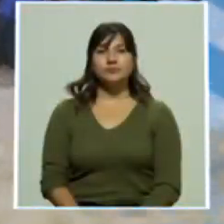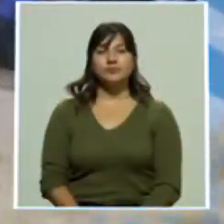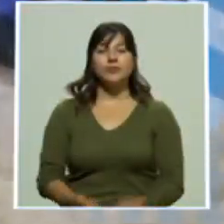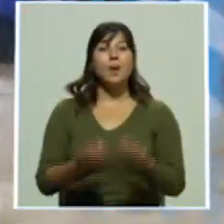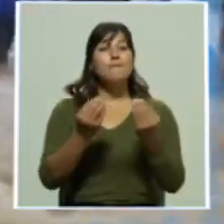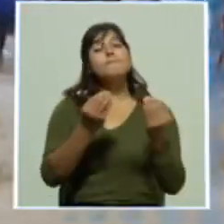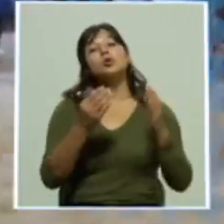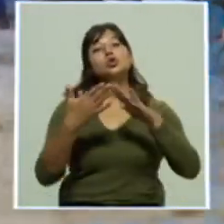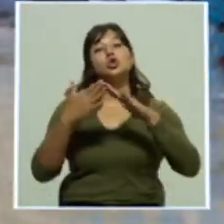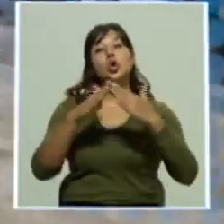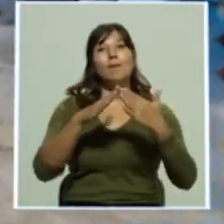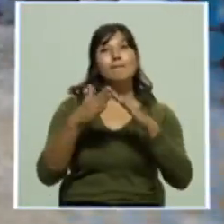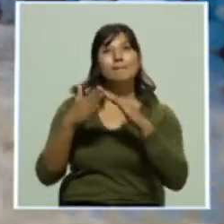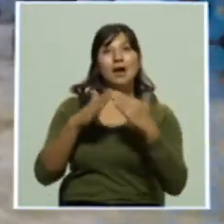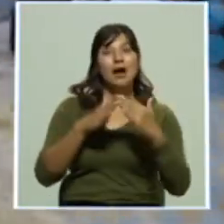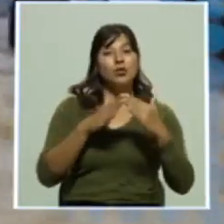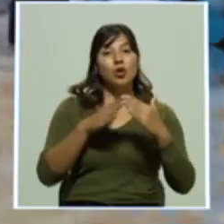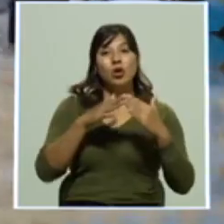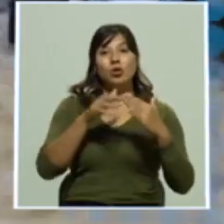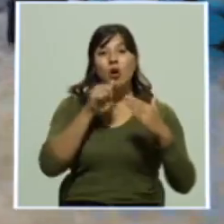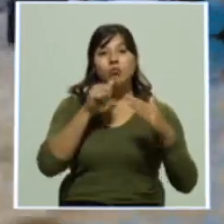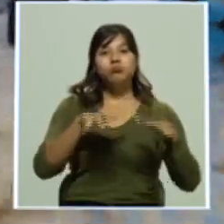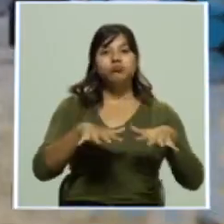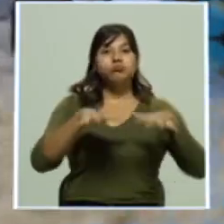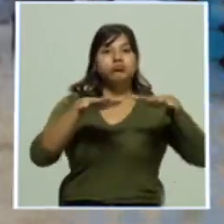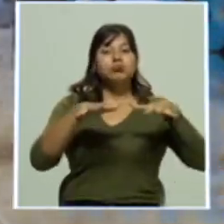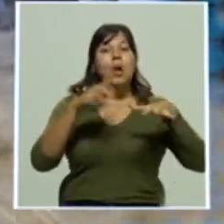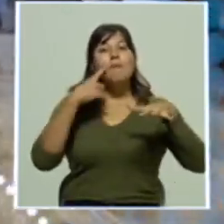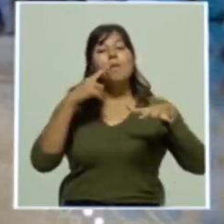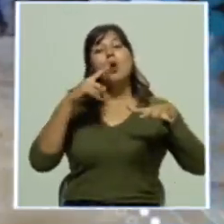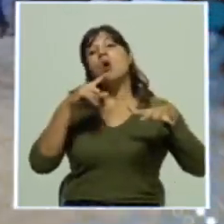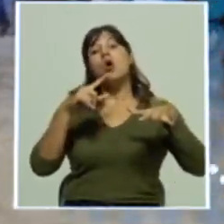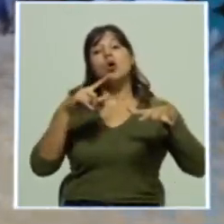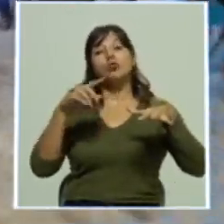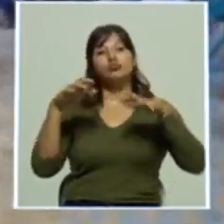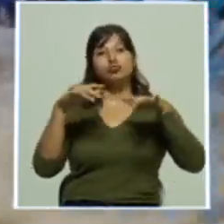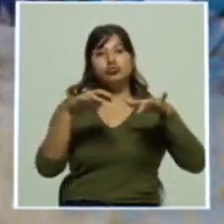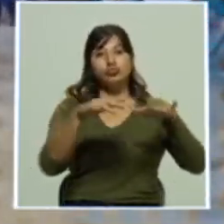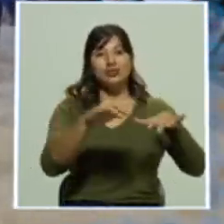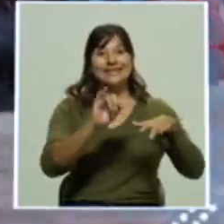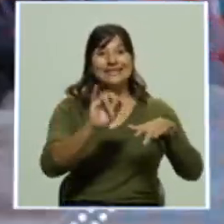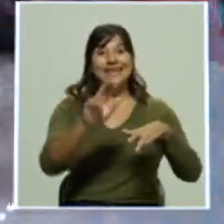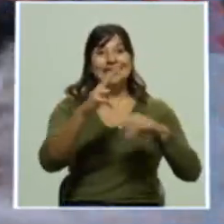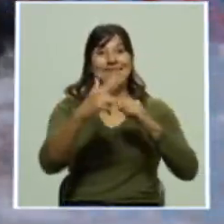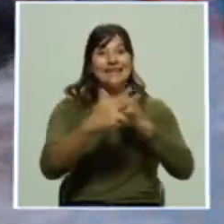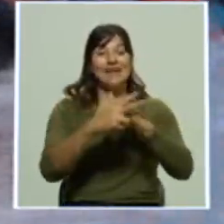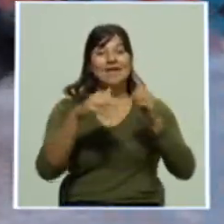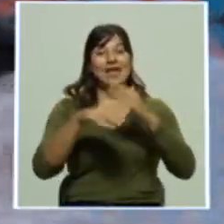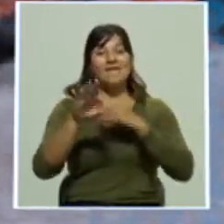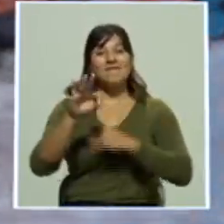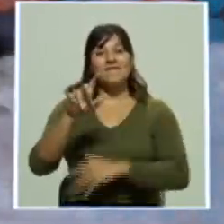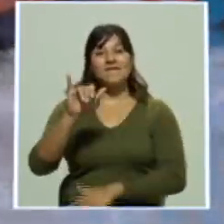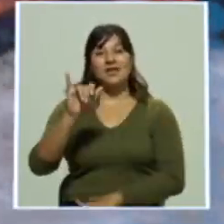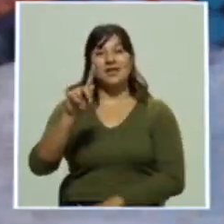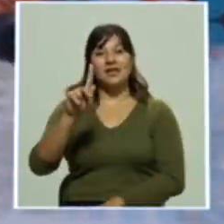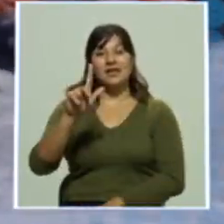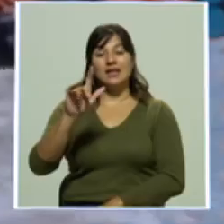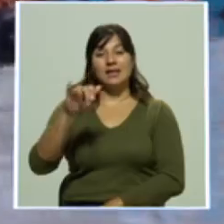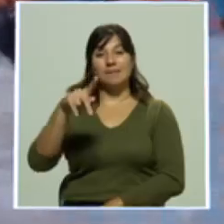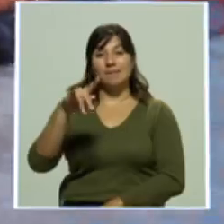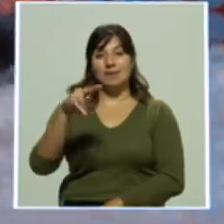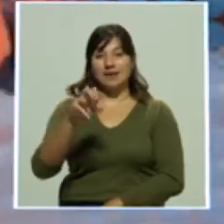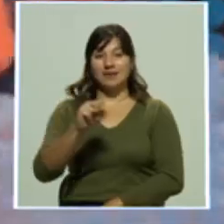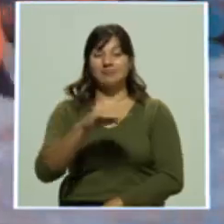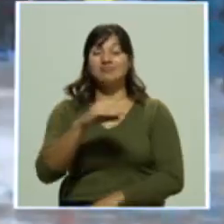Muchos barrios de Manila quedaron anegados tras el paso del tifón Bangko, el tercero que azota Filipinas en pocas semanas y que